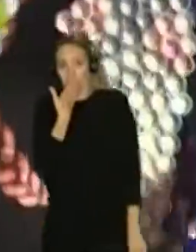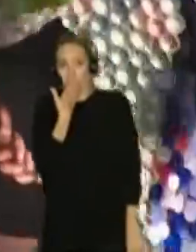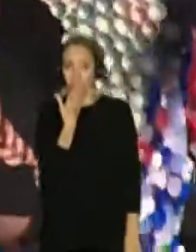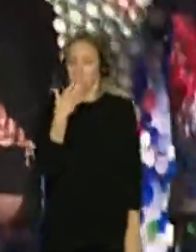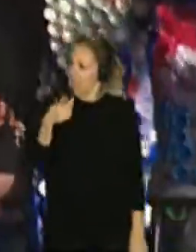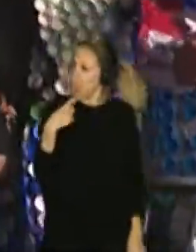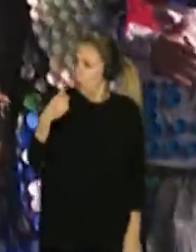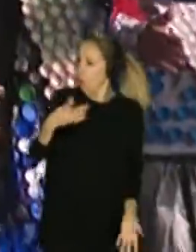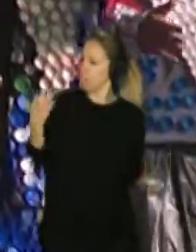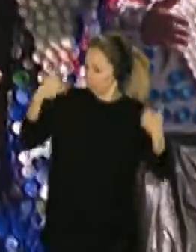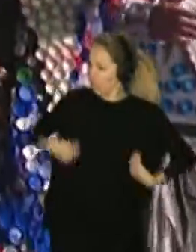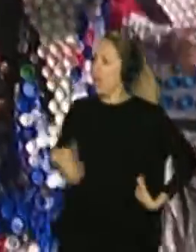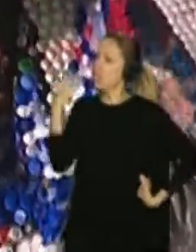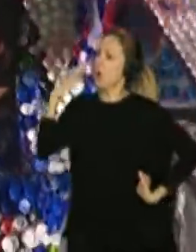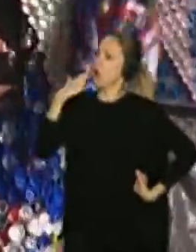soy un rarito.